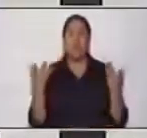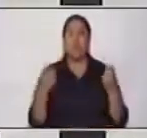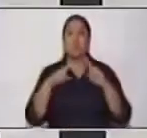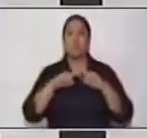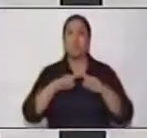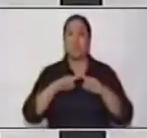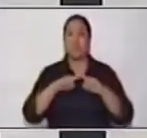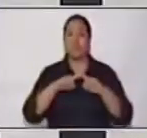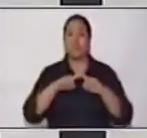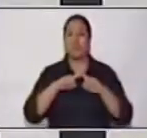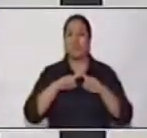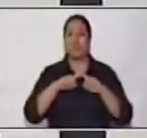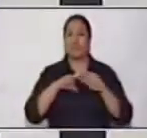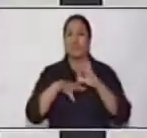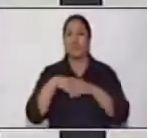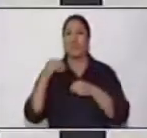fue